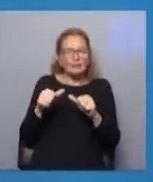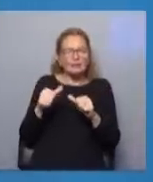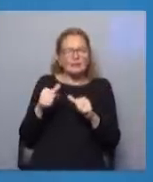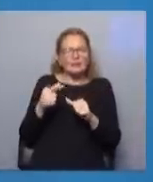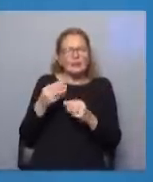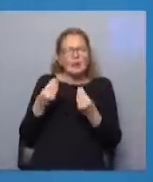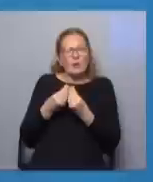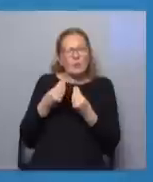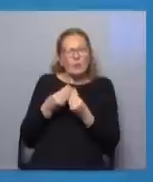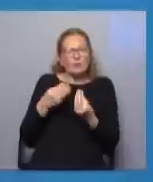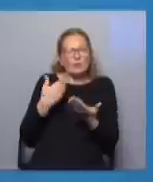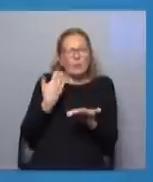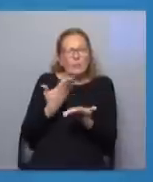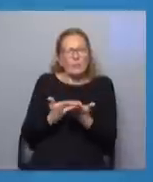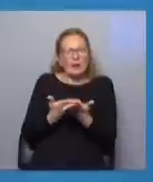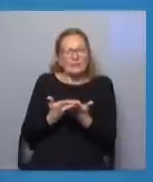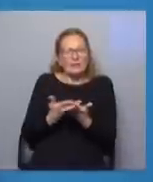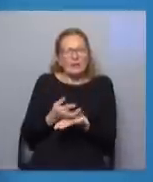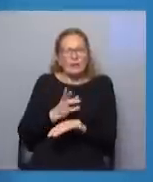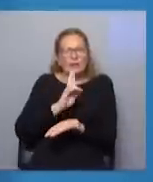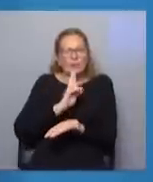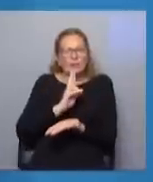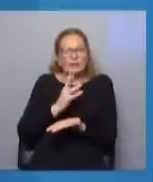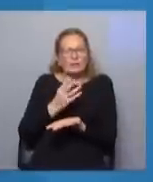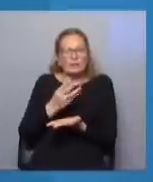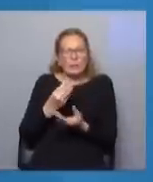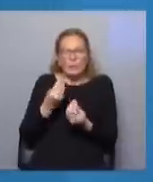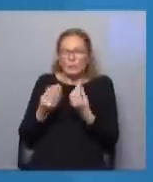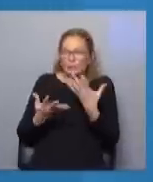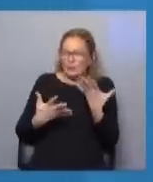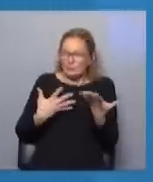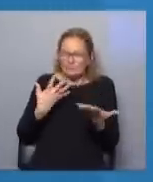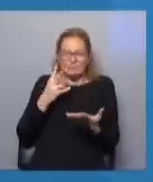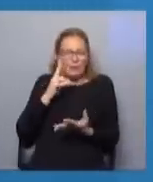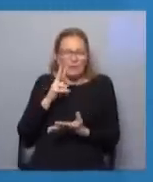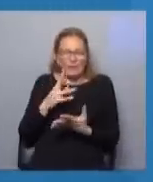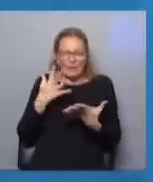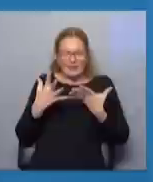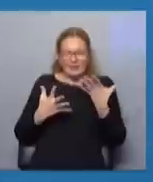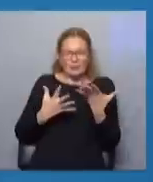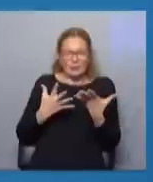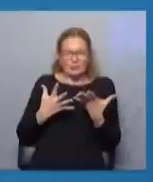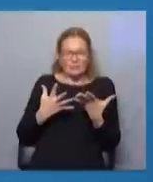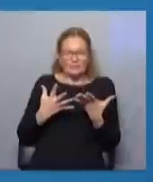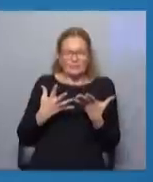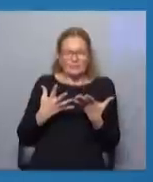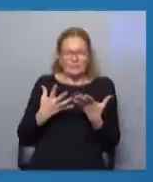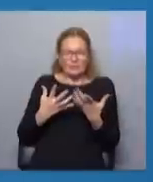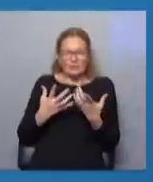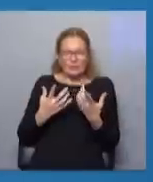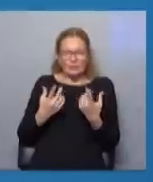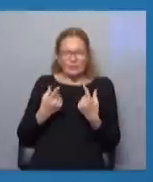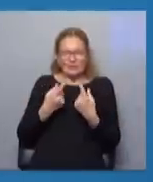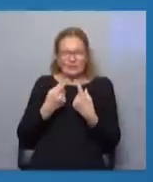y muchos de los planteos o muchas de las respuestas o muchos de los de los gestos que uno visualiza son típicos de